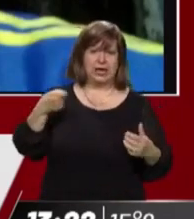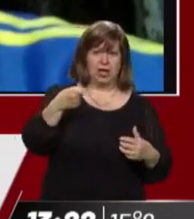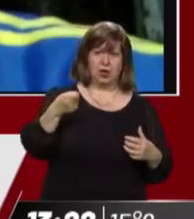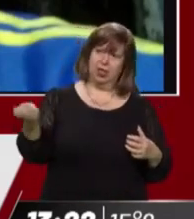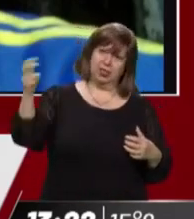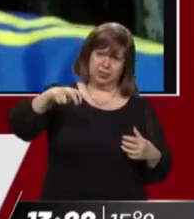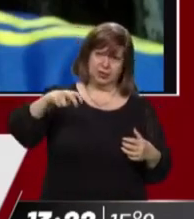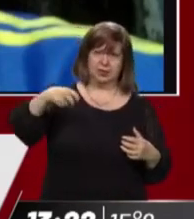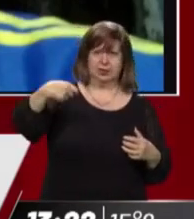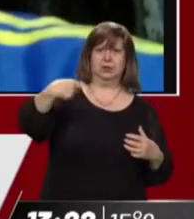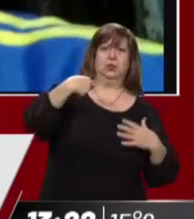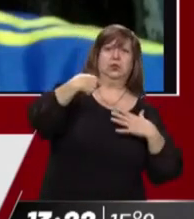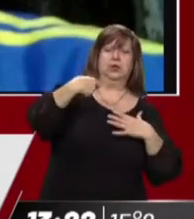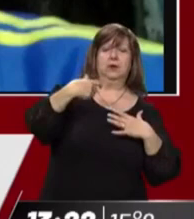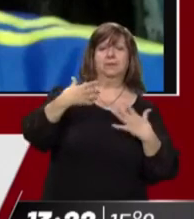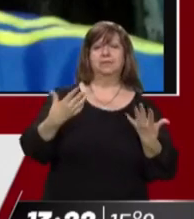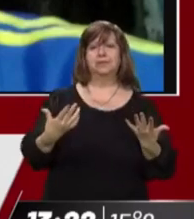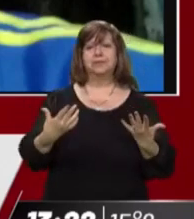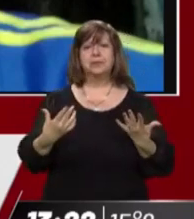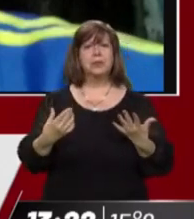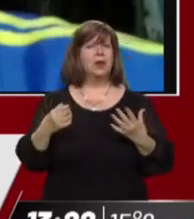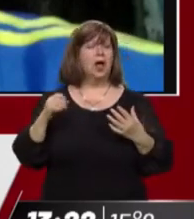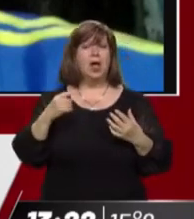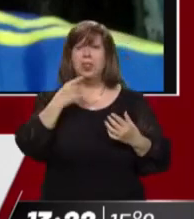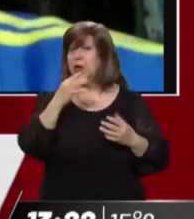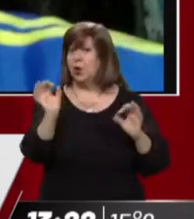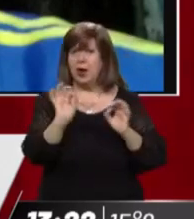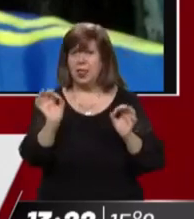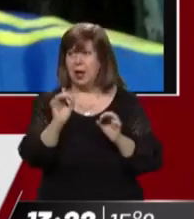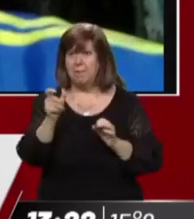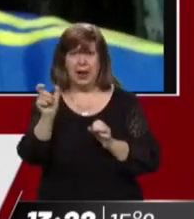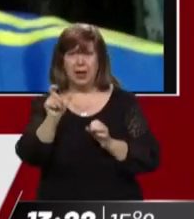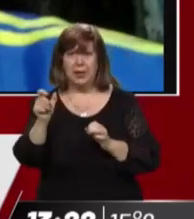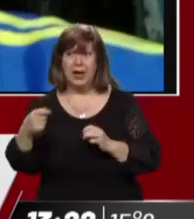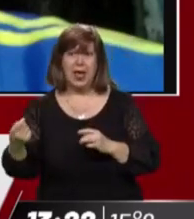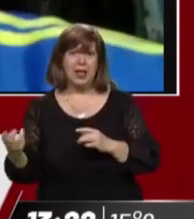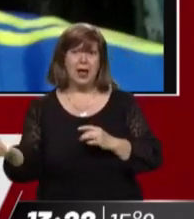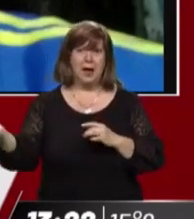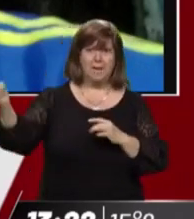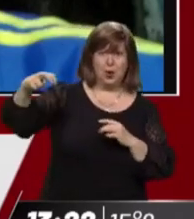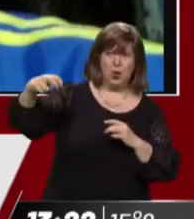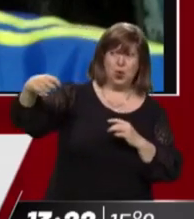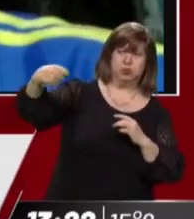estaba Exactamente no dijo nada se lanzó sobre la fiscal directamente